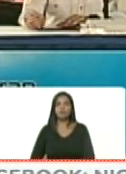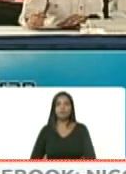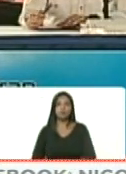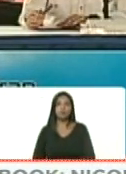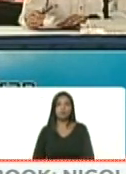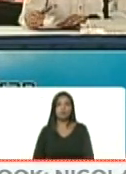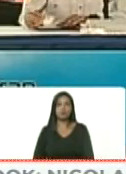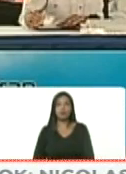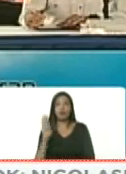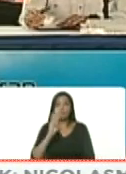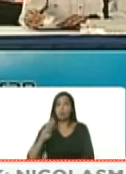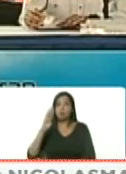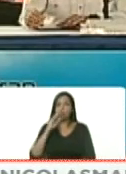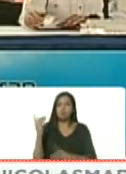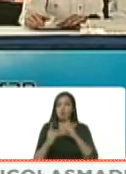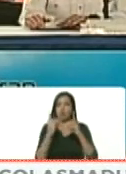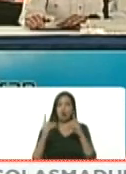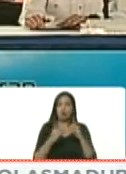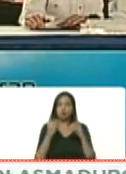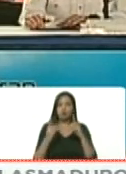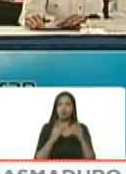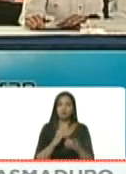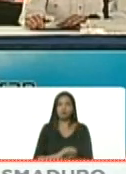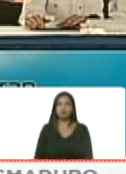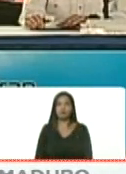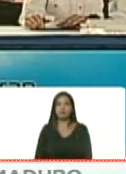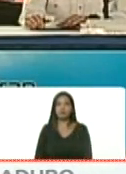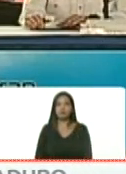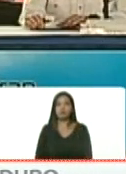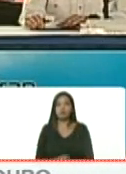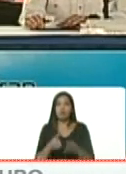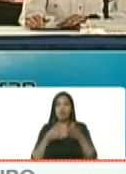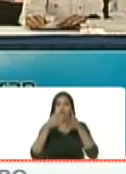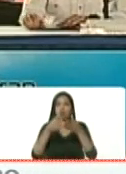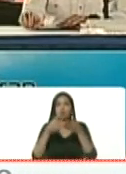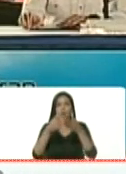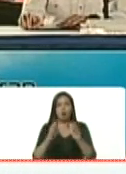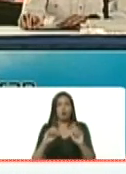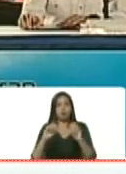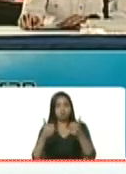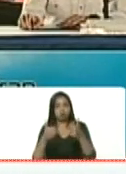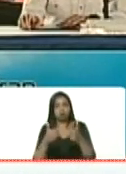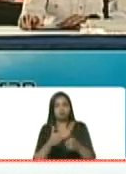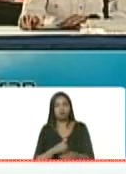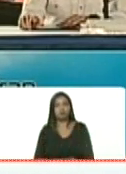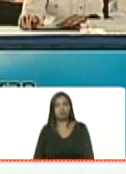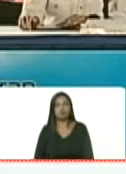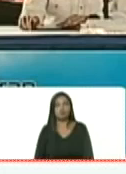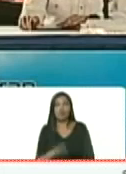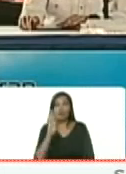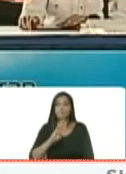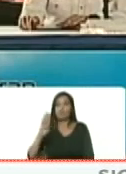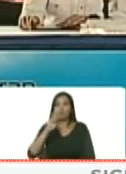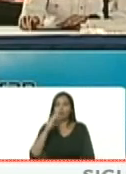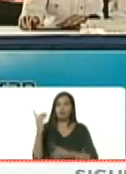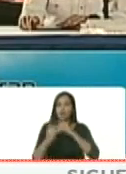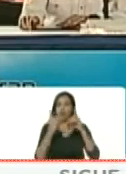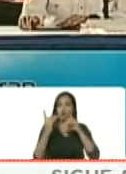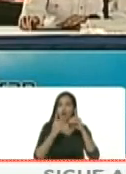en Barbados dialogando y el barco inaugurando, en Barbados